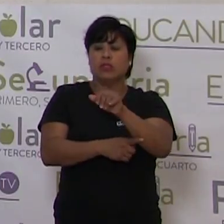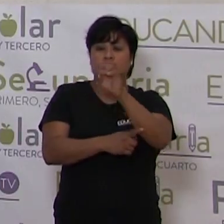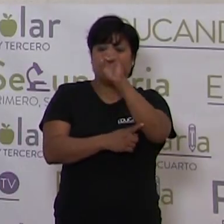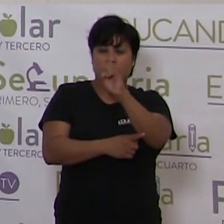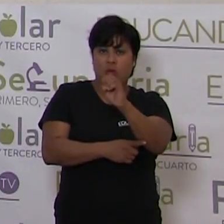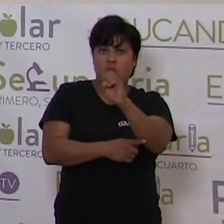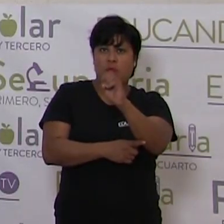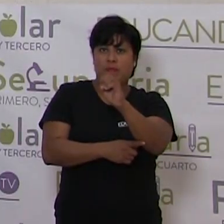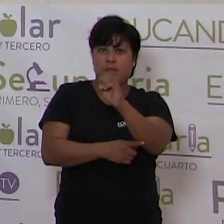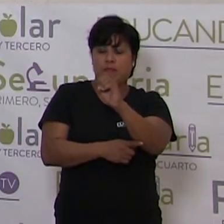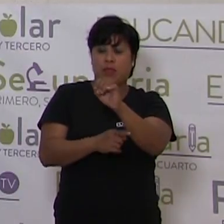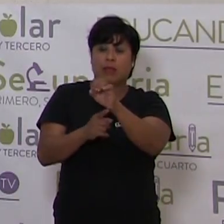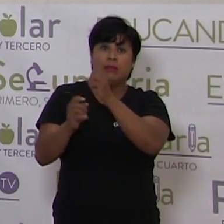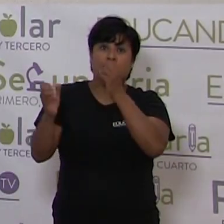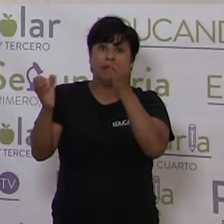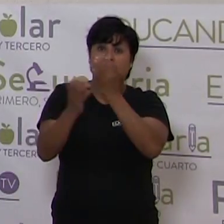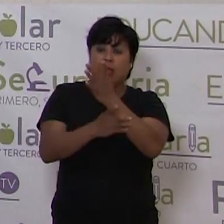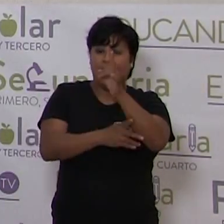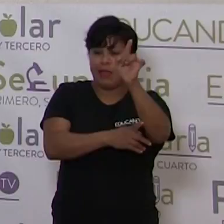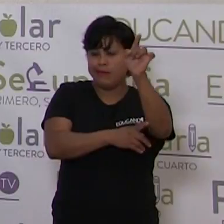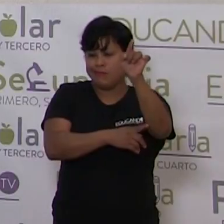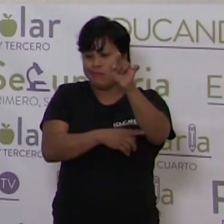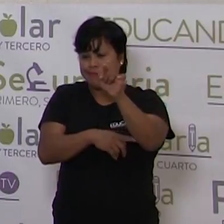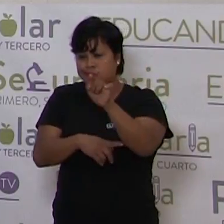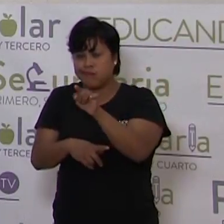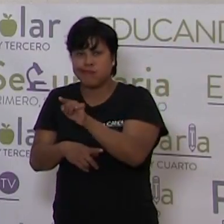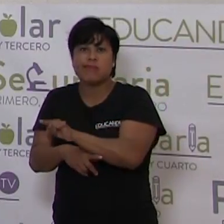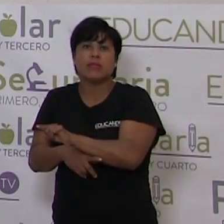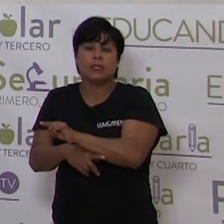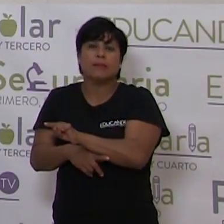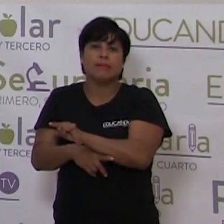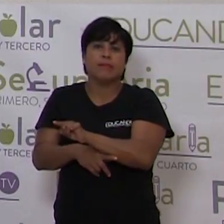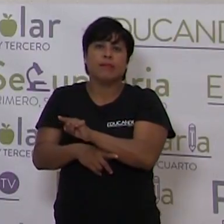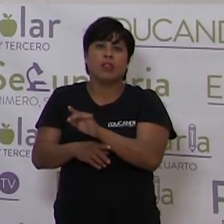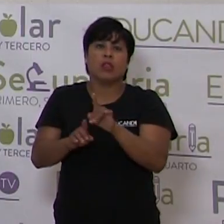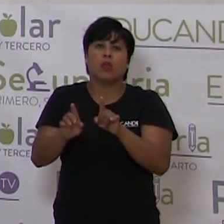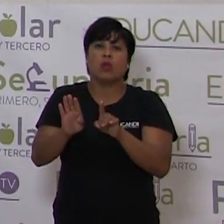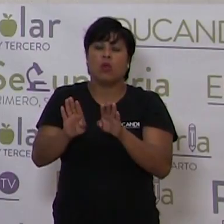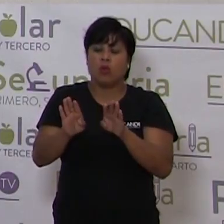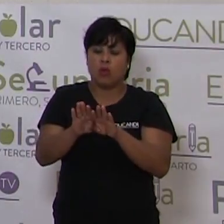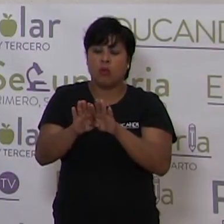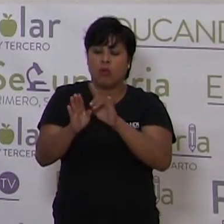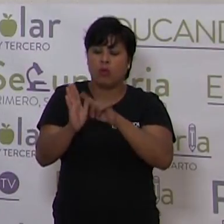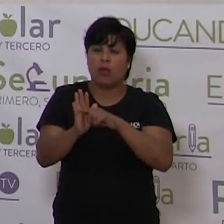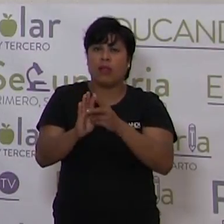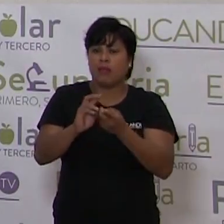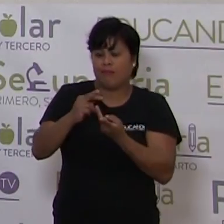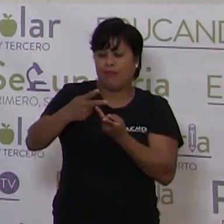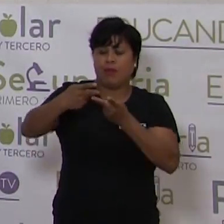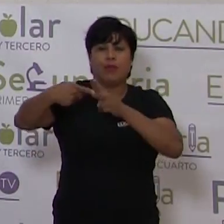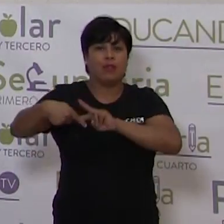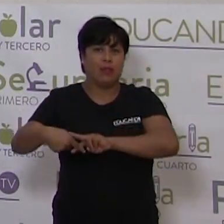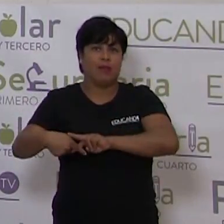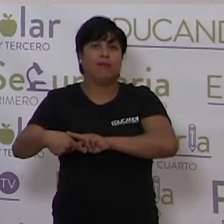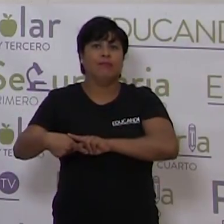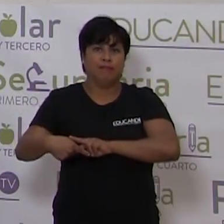O y sale la figura con el lado contrario.